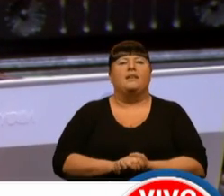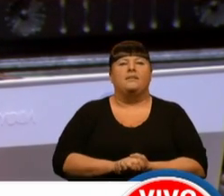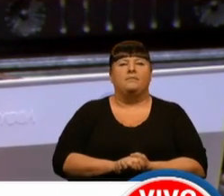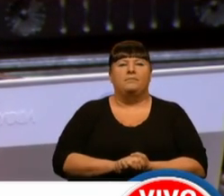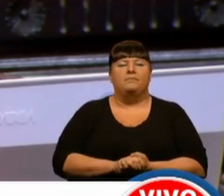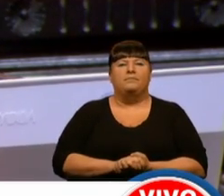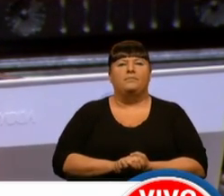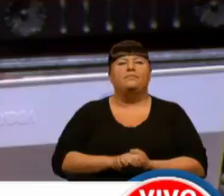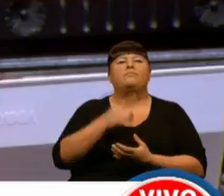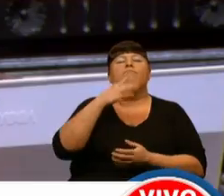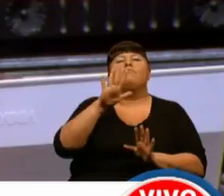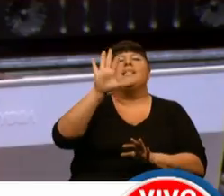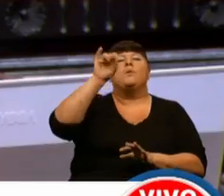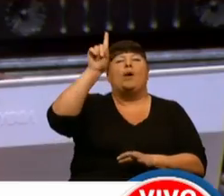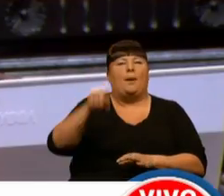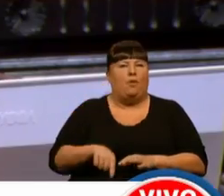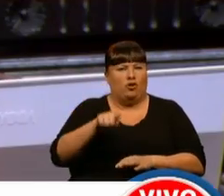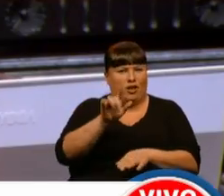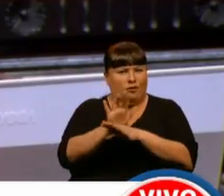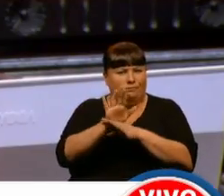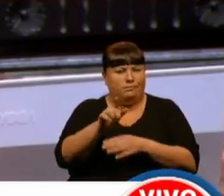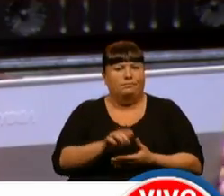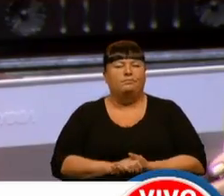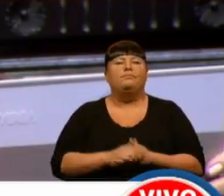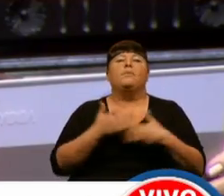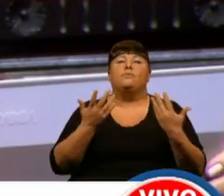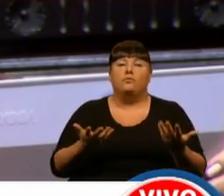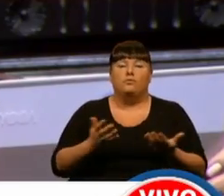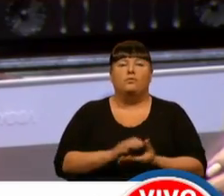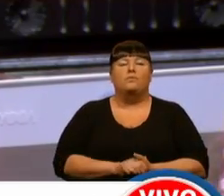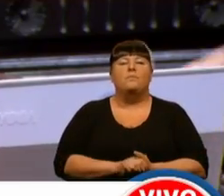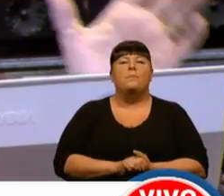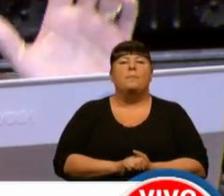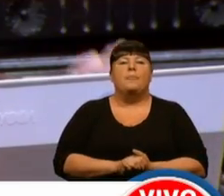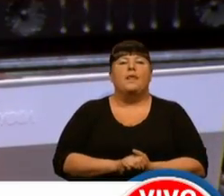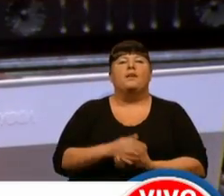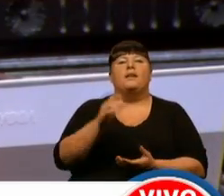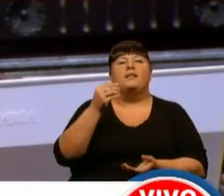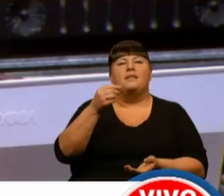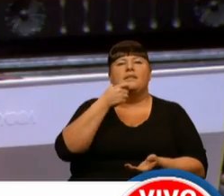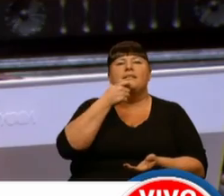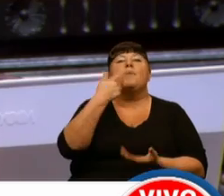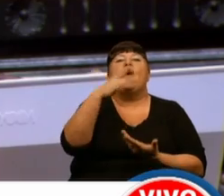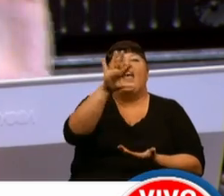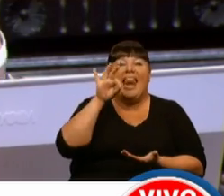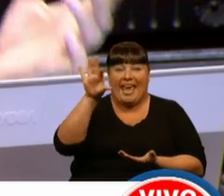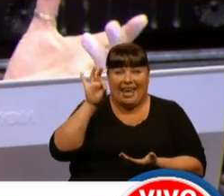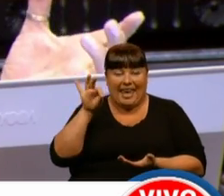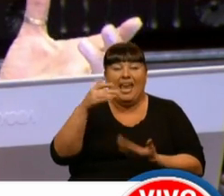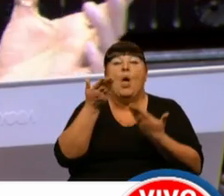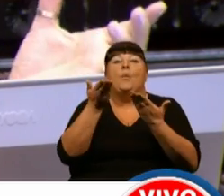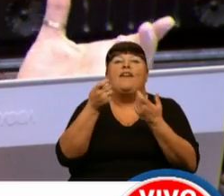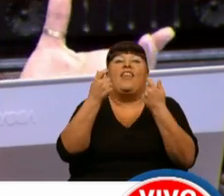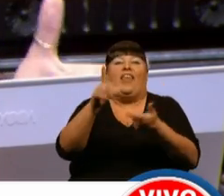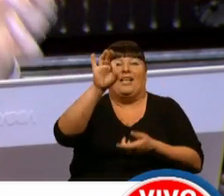cuadro tarifario equivalente al 50 por ciento entonces en los criterios de elegibilidad de esto para acceder a este beneficio